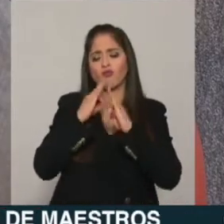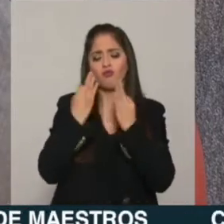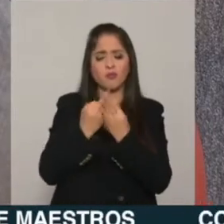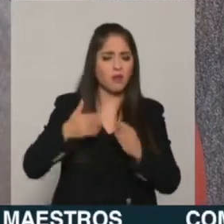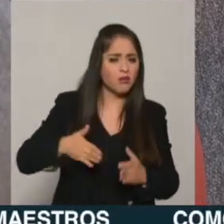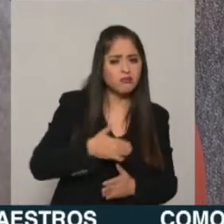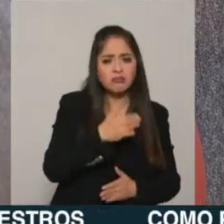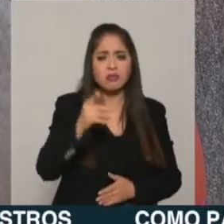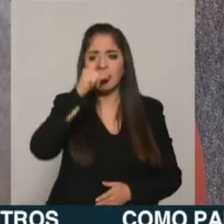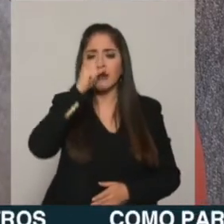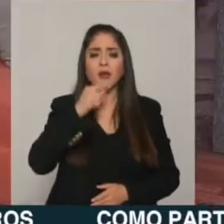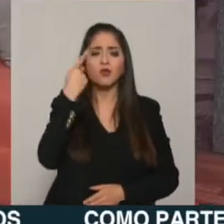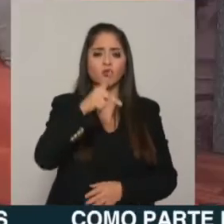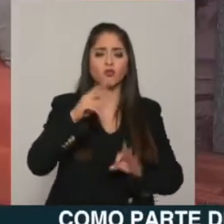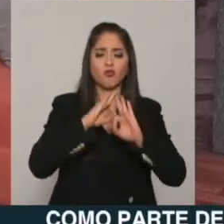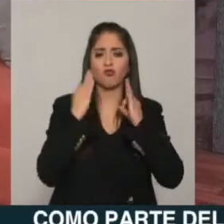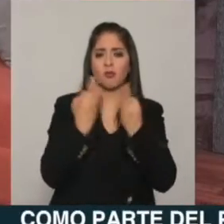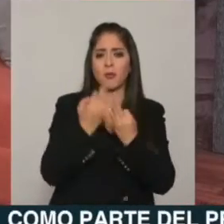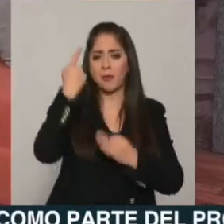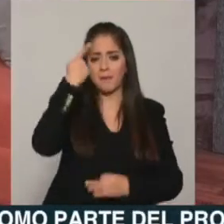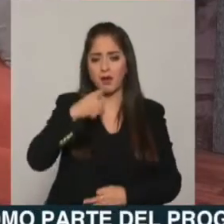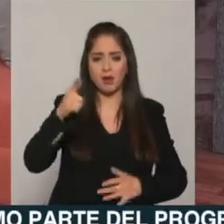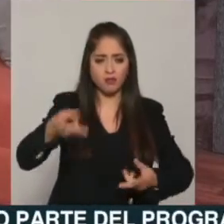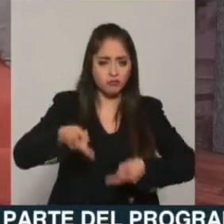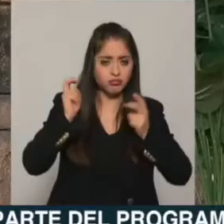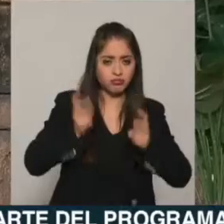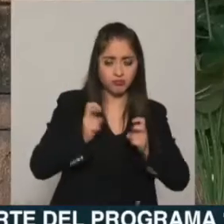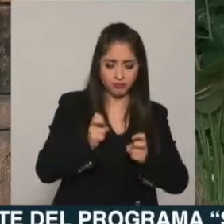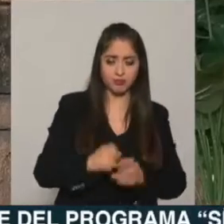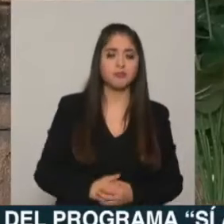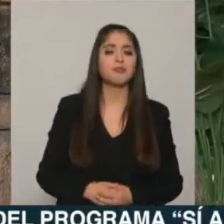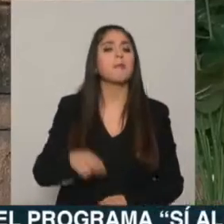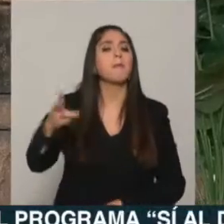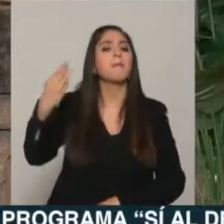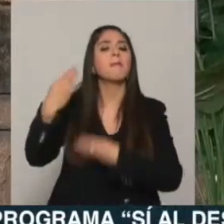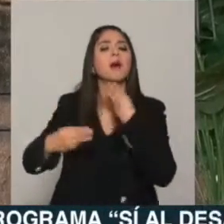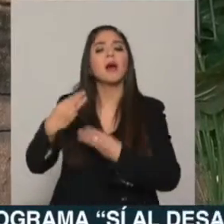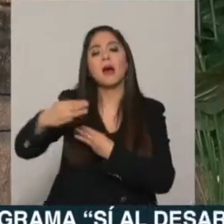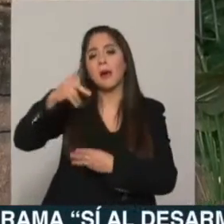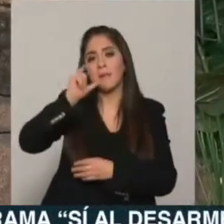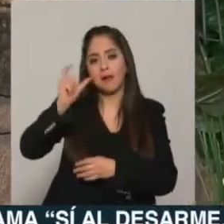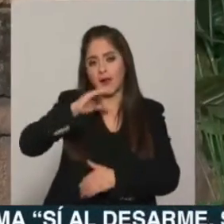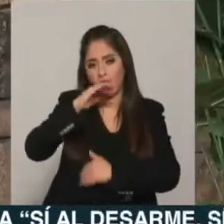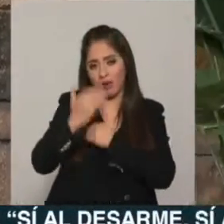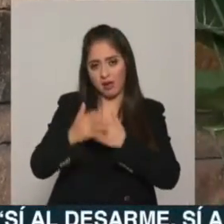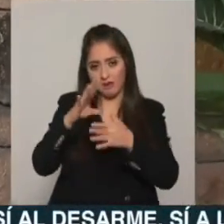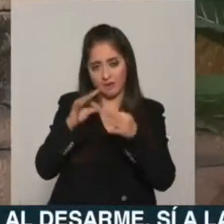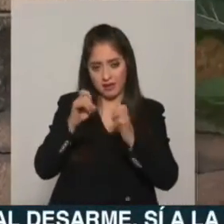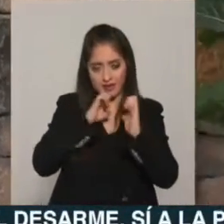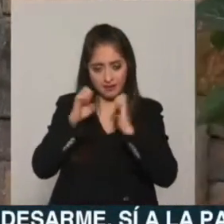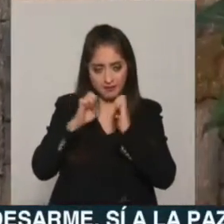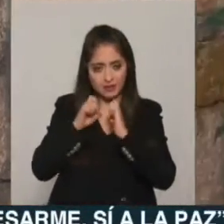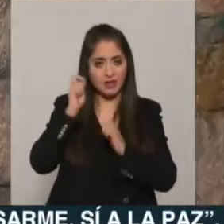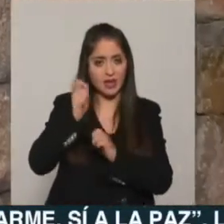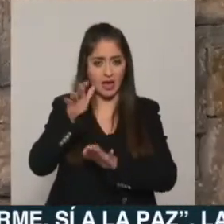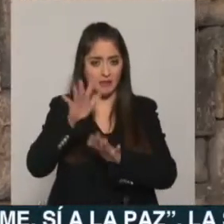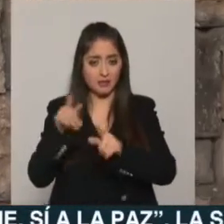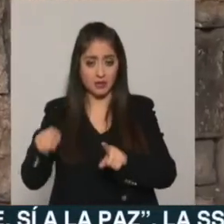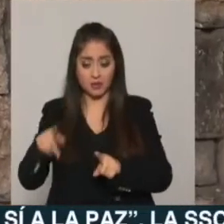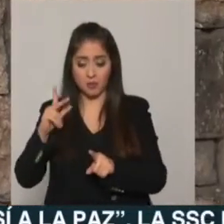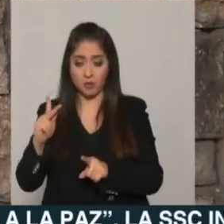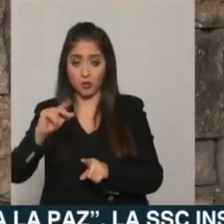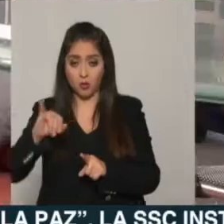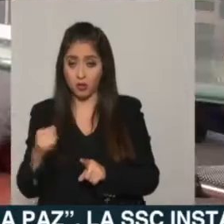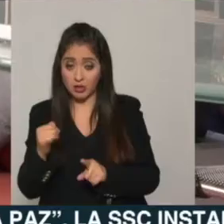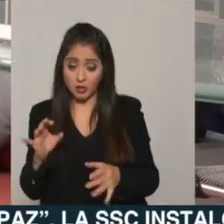a cometer conductas delictivas. Magistrado, ya para finalizar con esta entrevista en este tema, el de la justicia para los adolescentes, ¿el Poder Judicial hace sinergia con otras